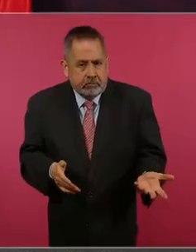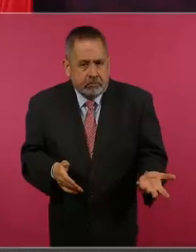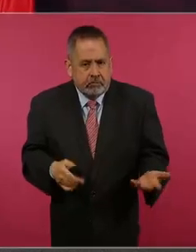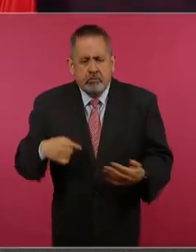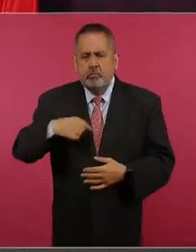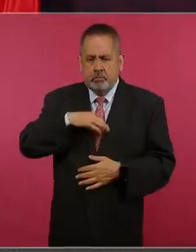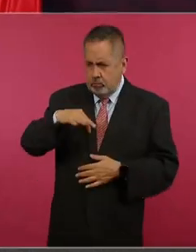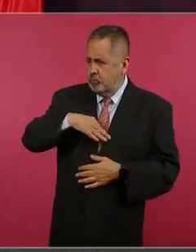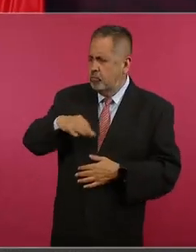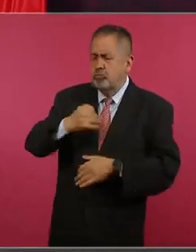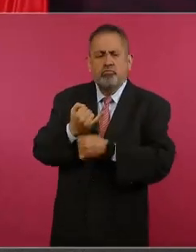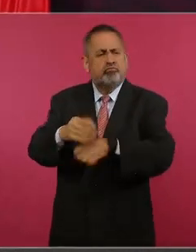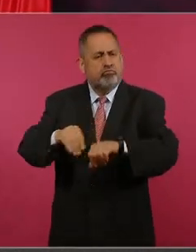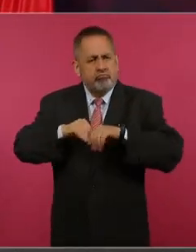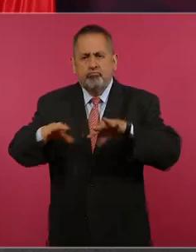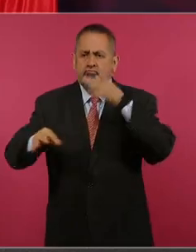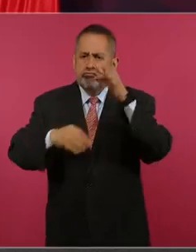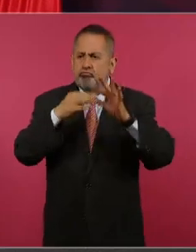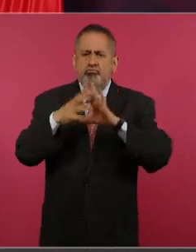podemos informar